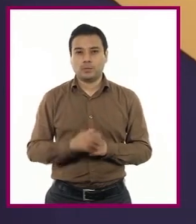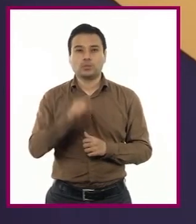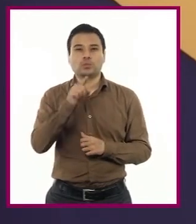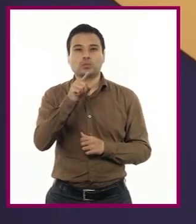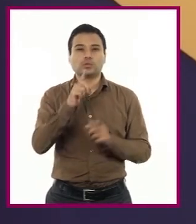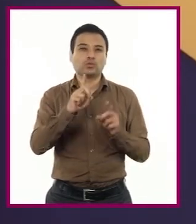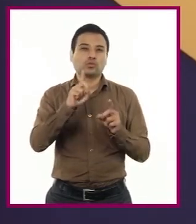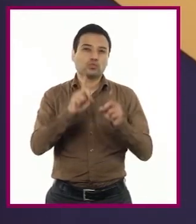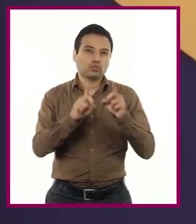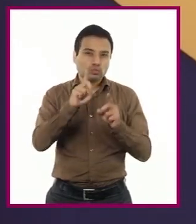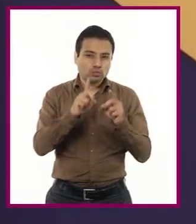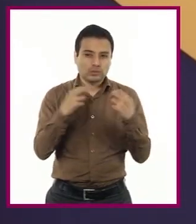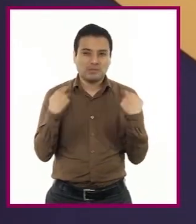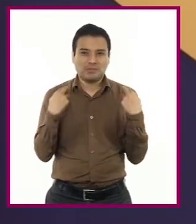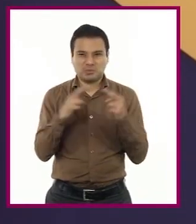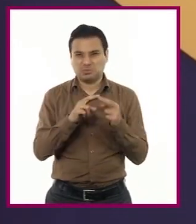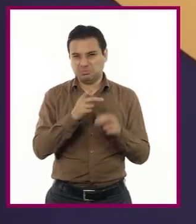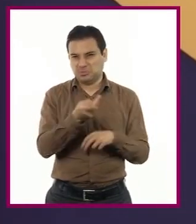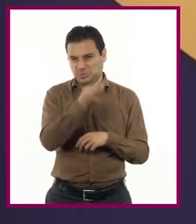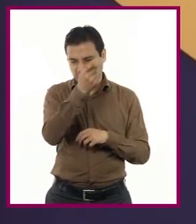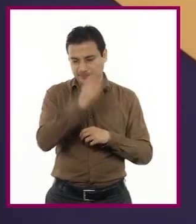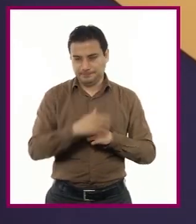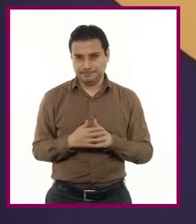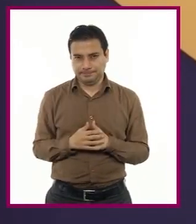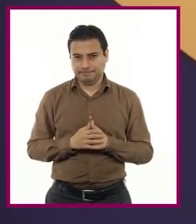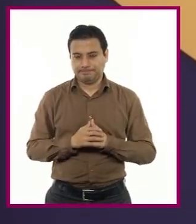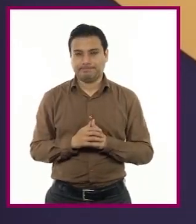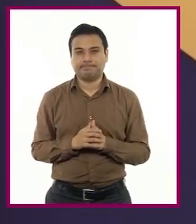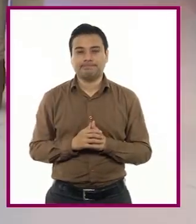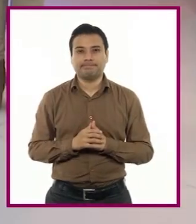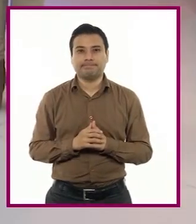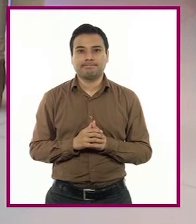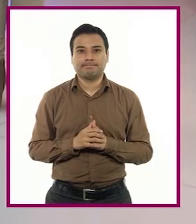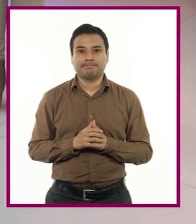sus dudas con su maestra o maestro de asignatura a la distancia.